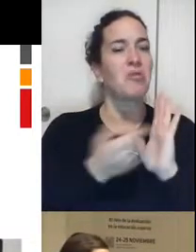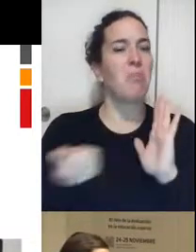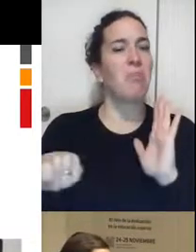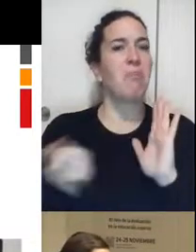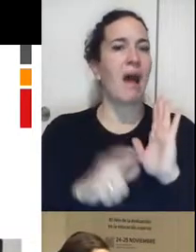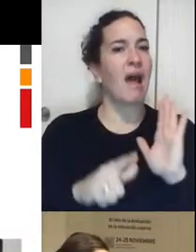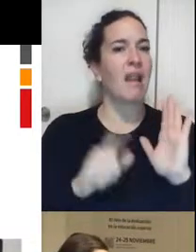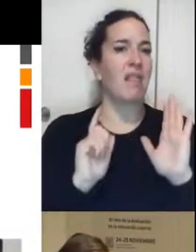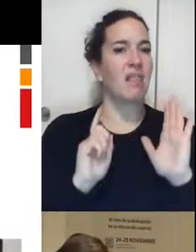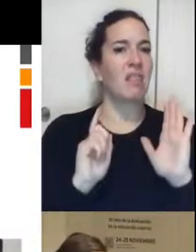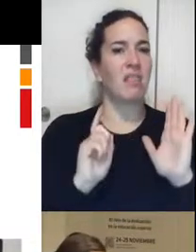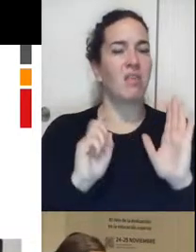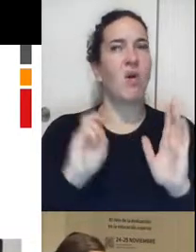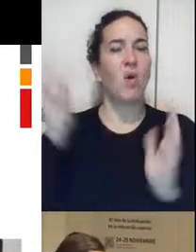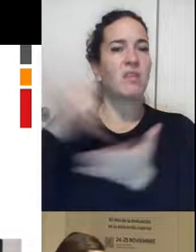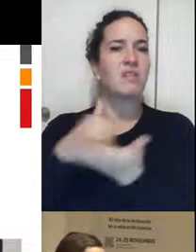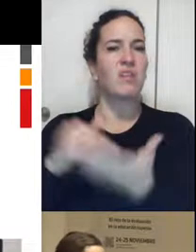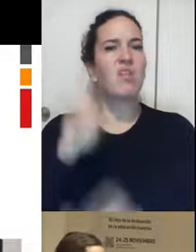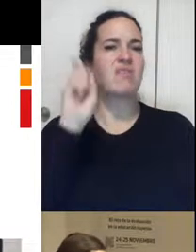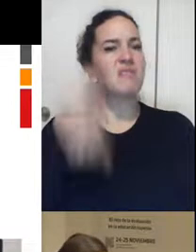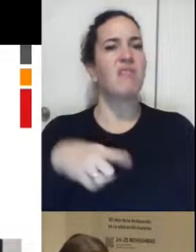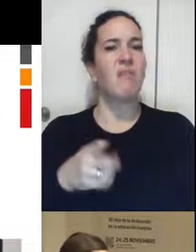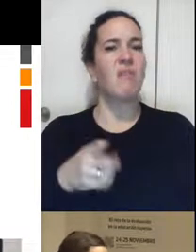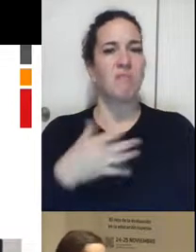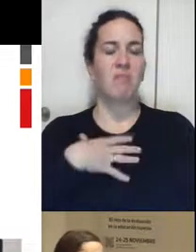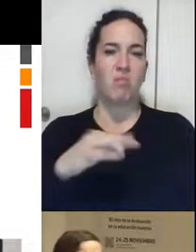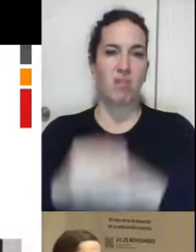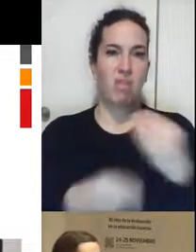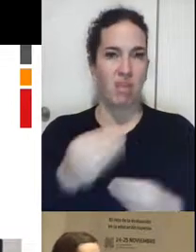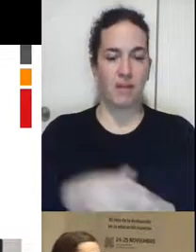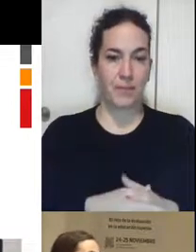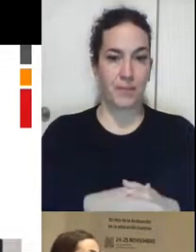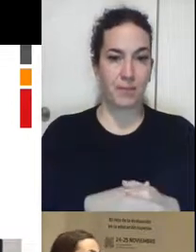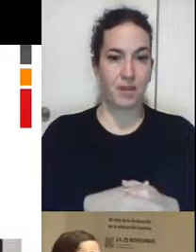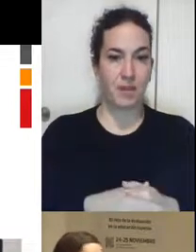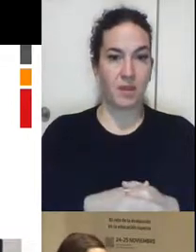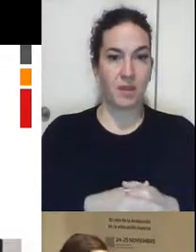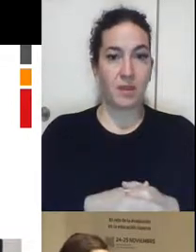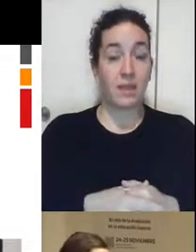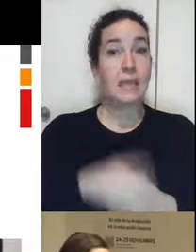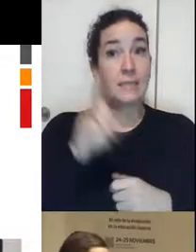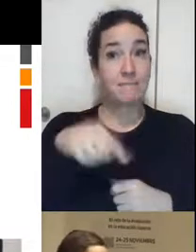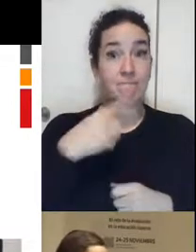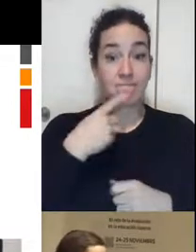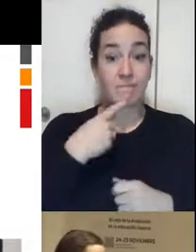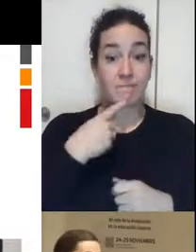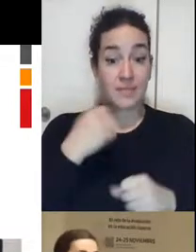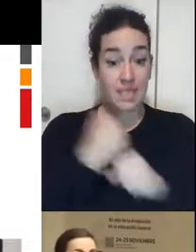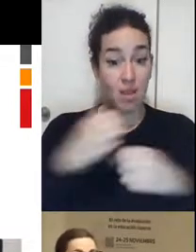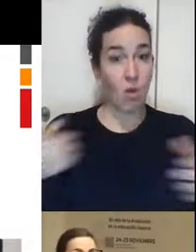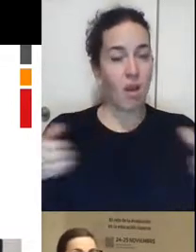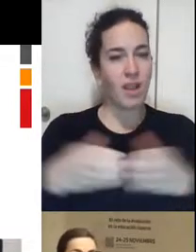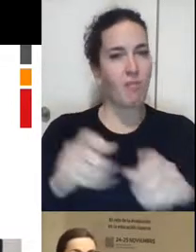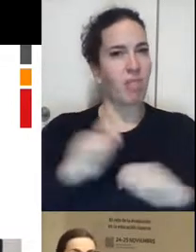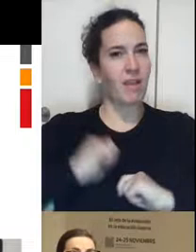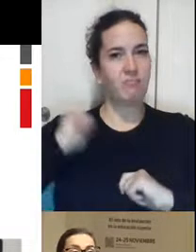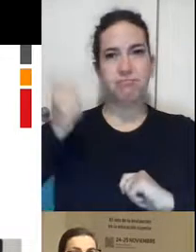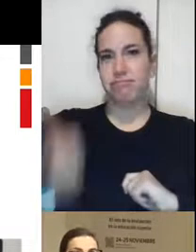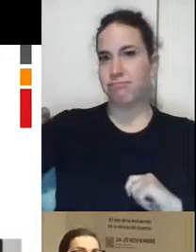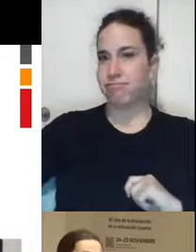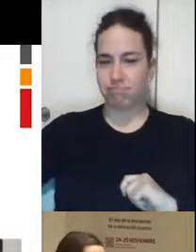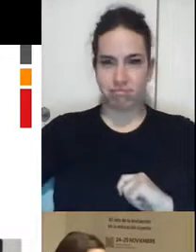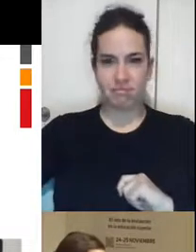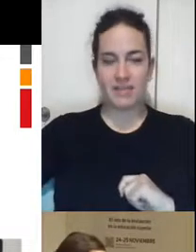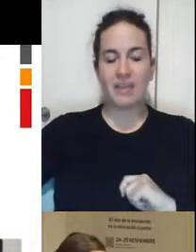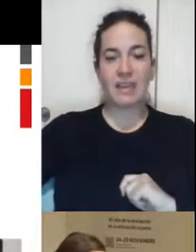similares en otras asignaturas. Además, indicaron que el trabajo en equipo fue enriquecedor y que